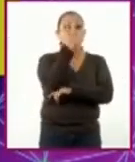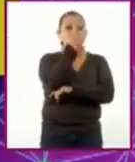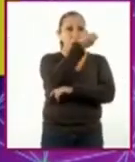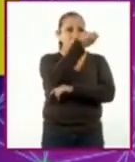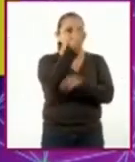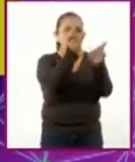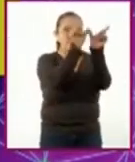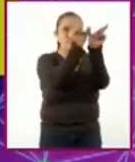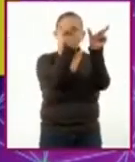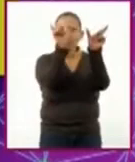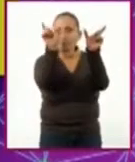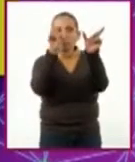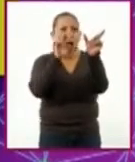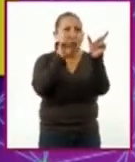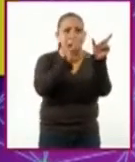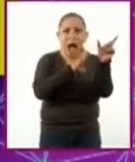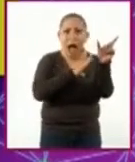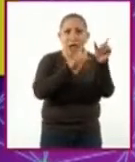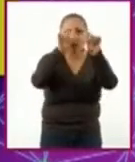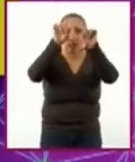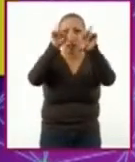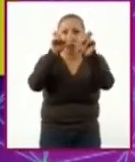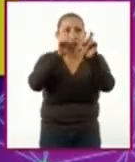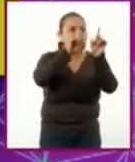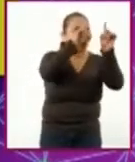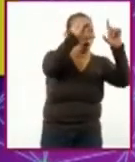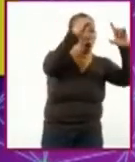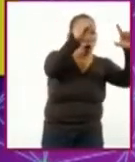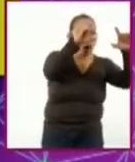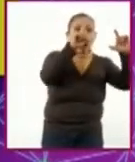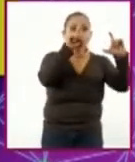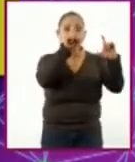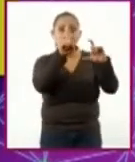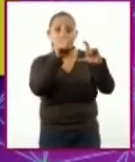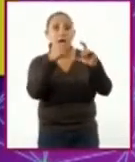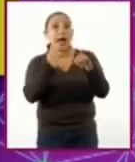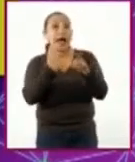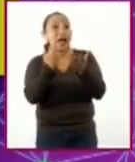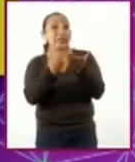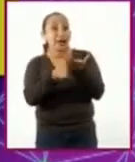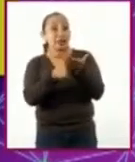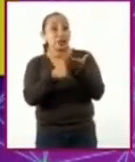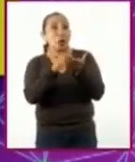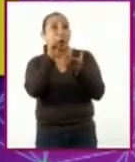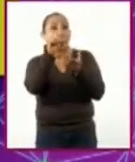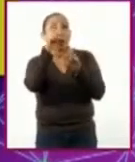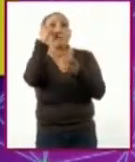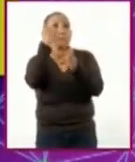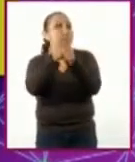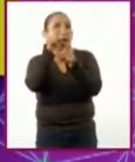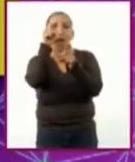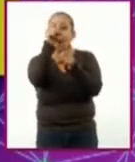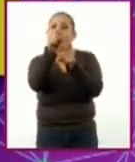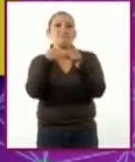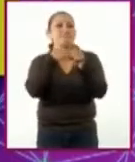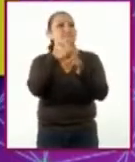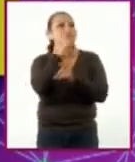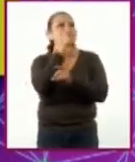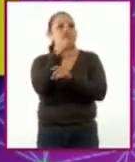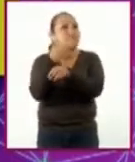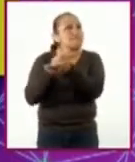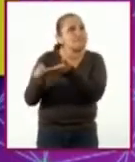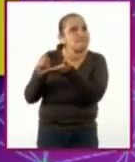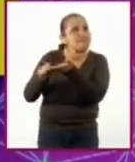matemático aparecen estos signos de agrupación, las operaciones contenidas deben ser las primeras en